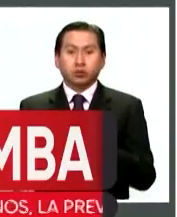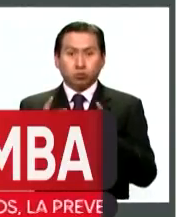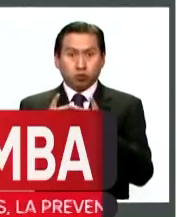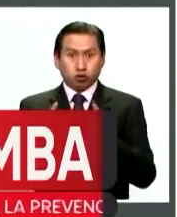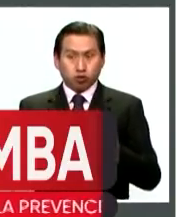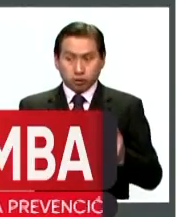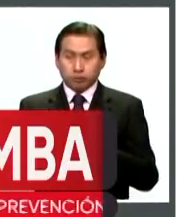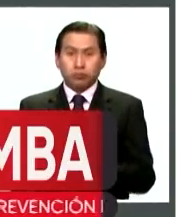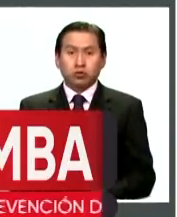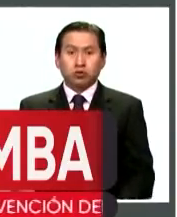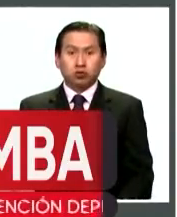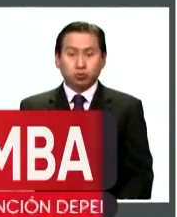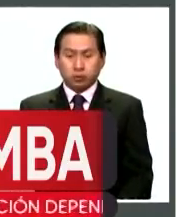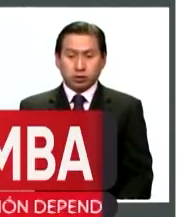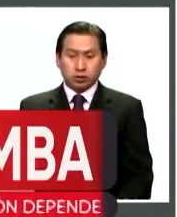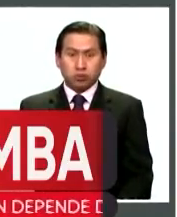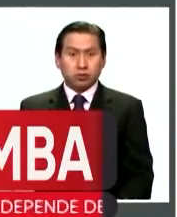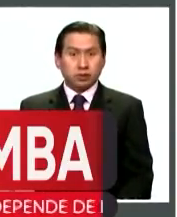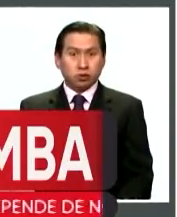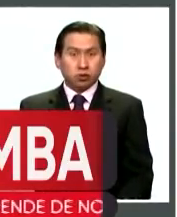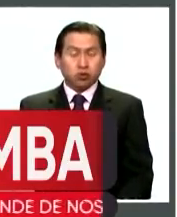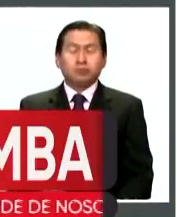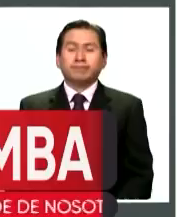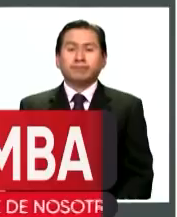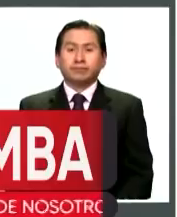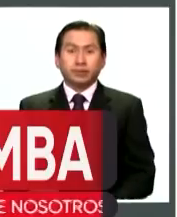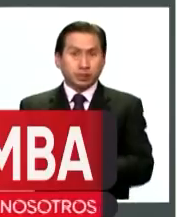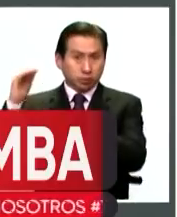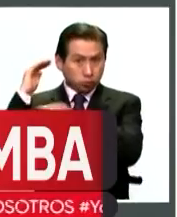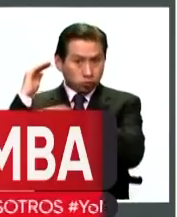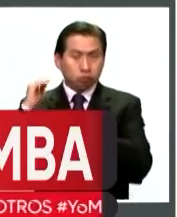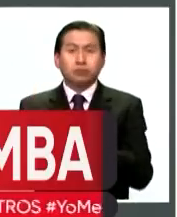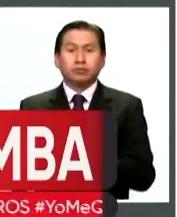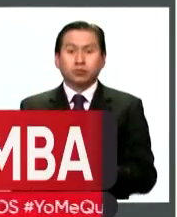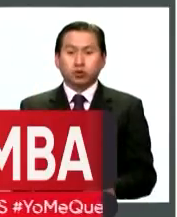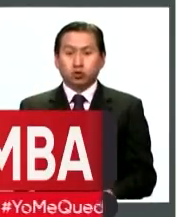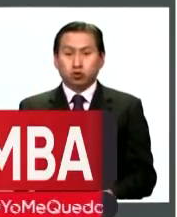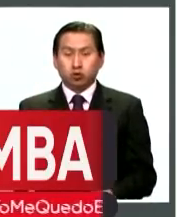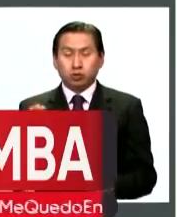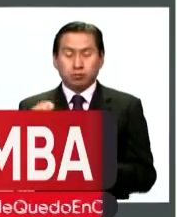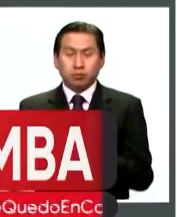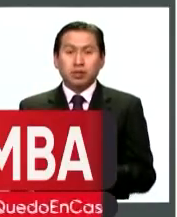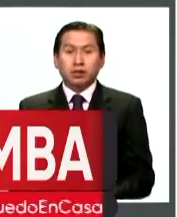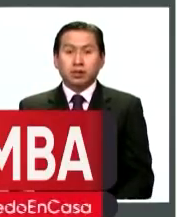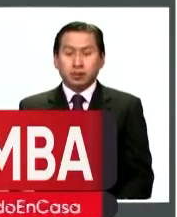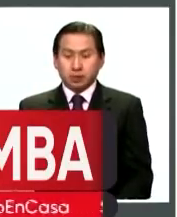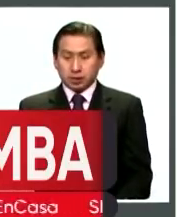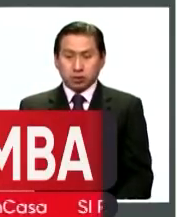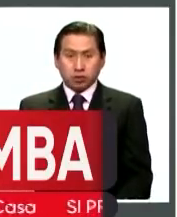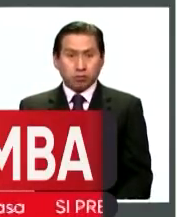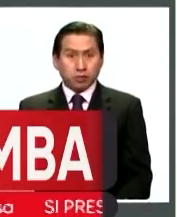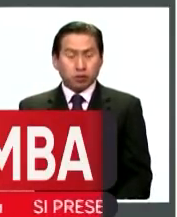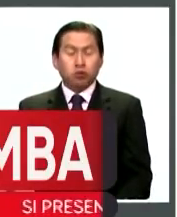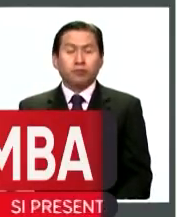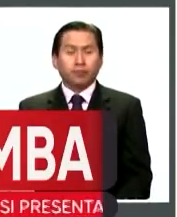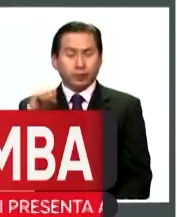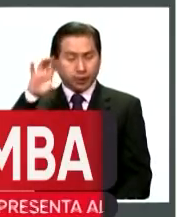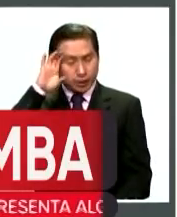Potosí 998, Santa Cruz 12.121 y